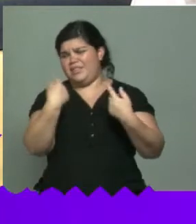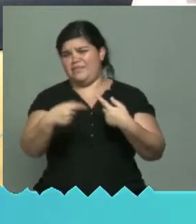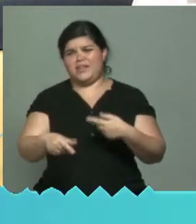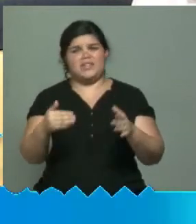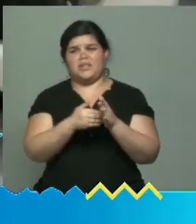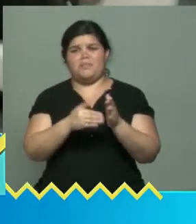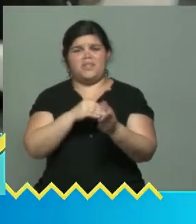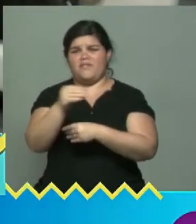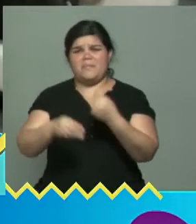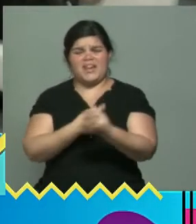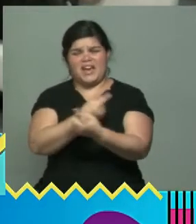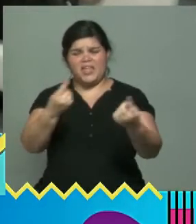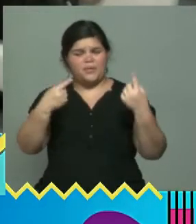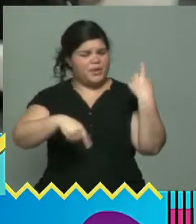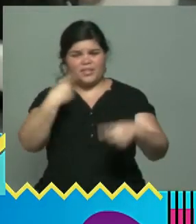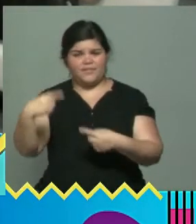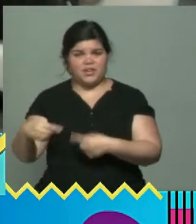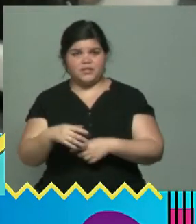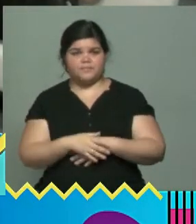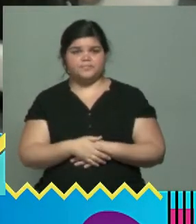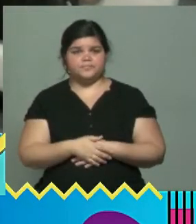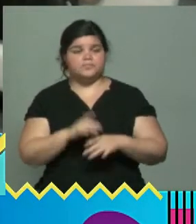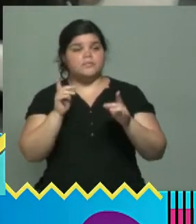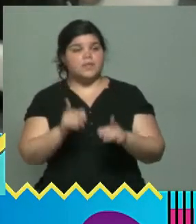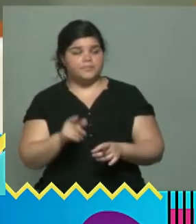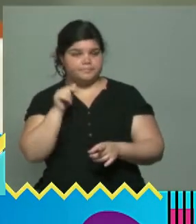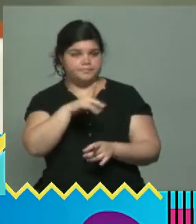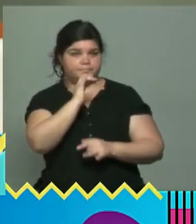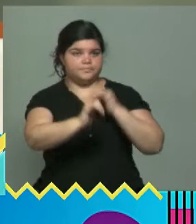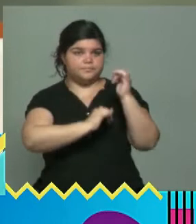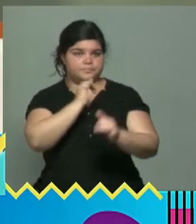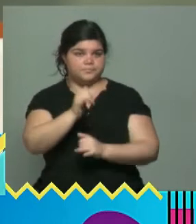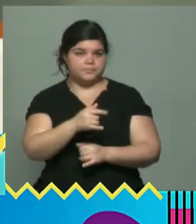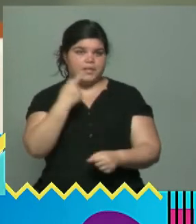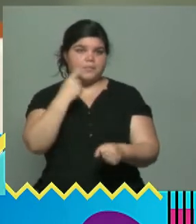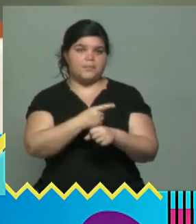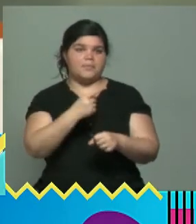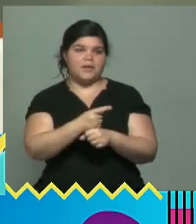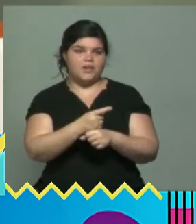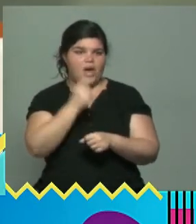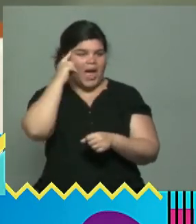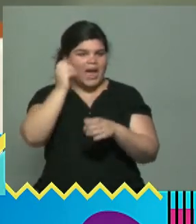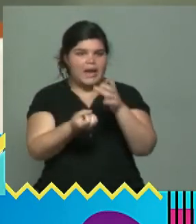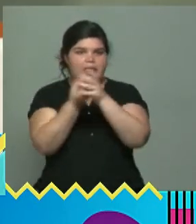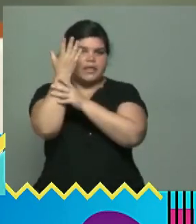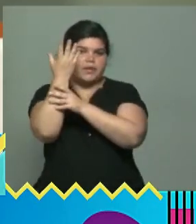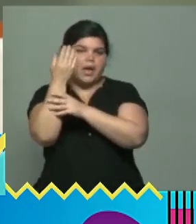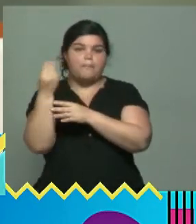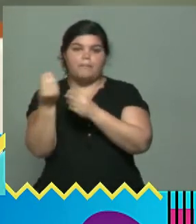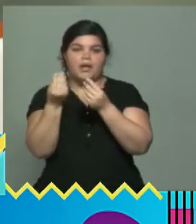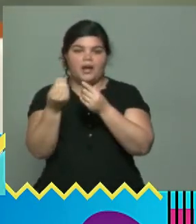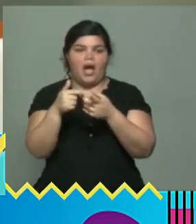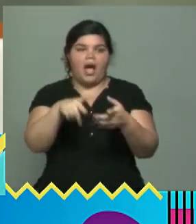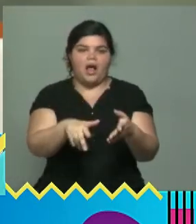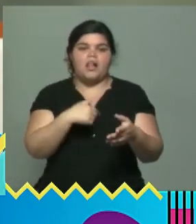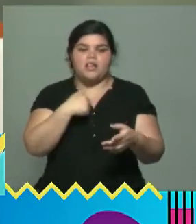familia. Me gustaría hacer como un alto en lo que decía Daniela, de esto primero de lo artesanal, la creatividad que tiene que poner el profesional para abordar